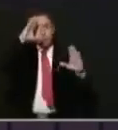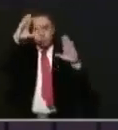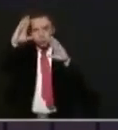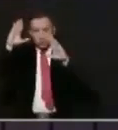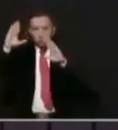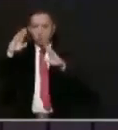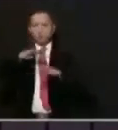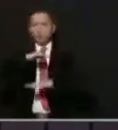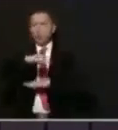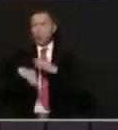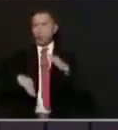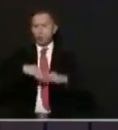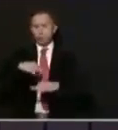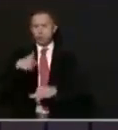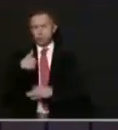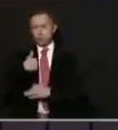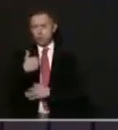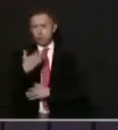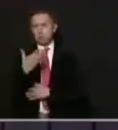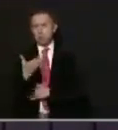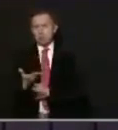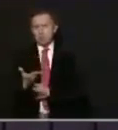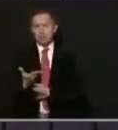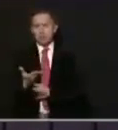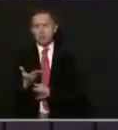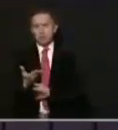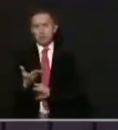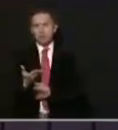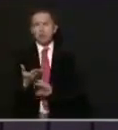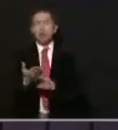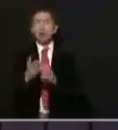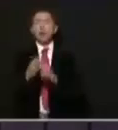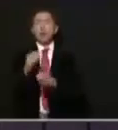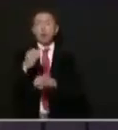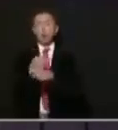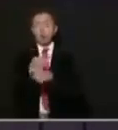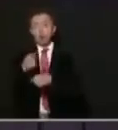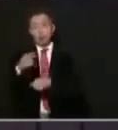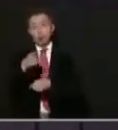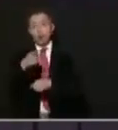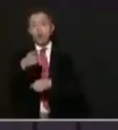todos. Les voy a pedir que nos giremos hacia donde sale el sol,